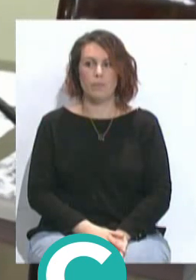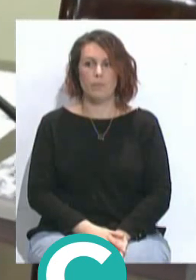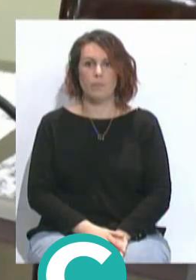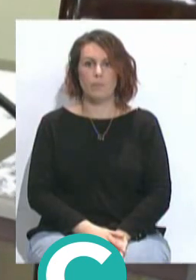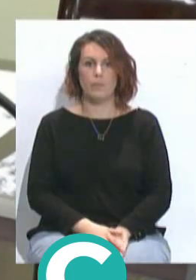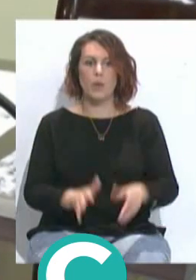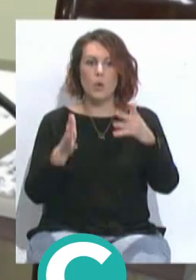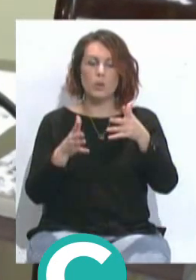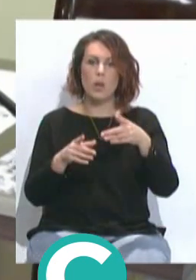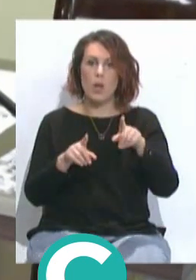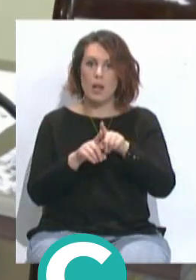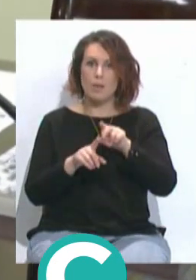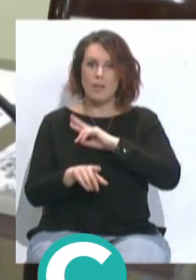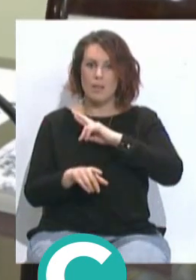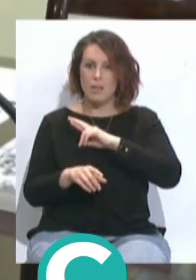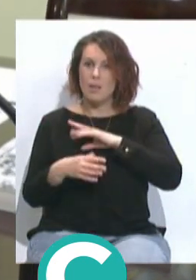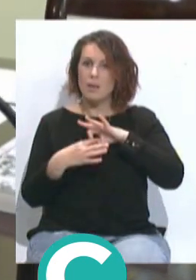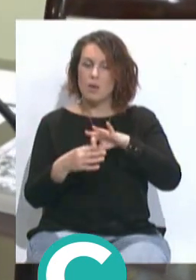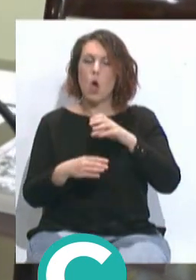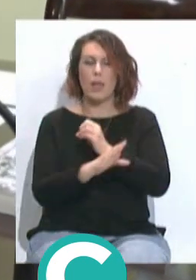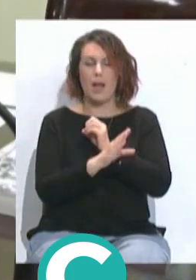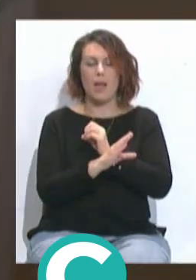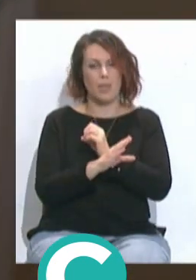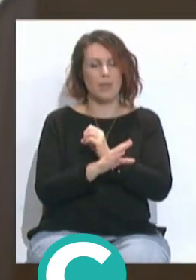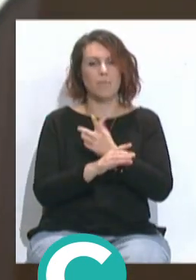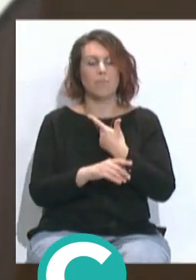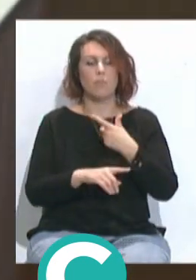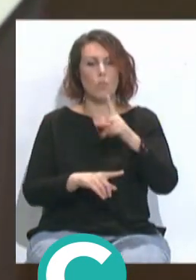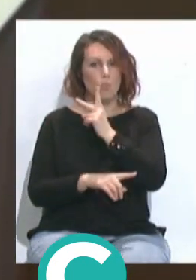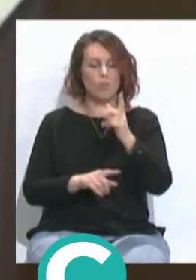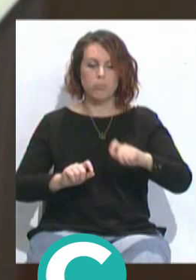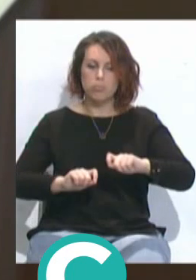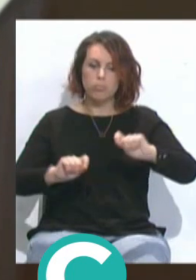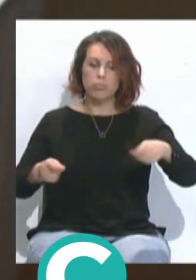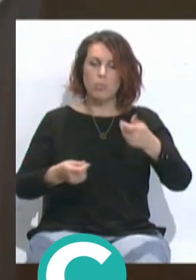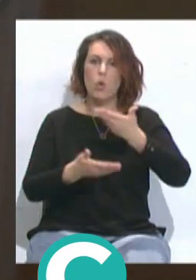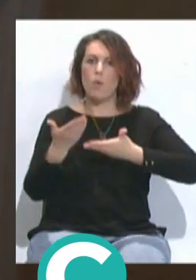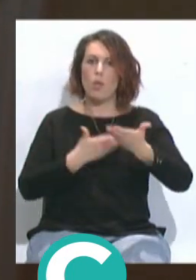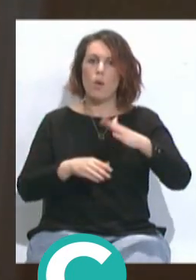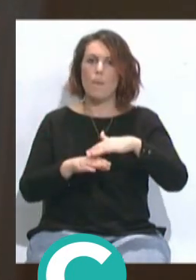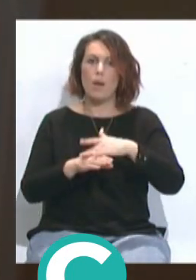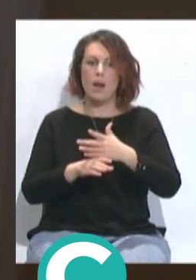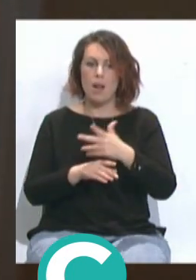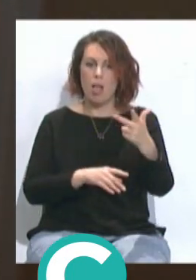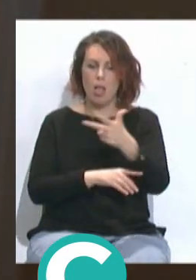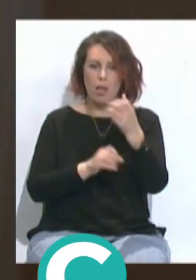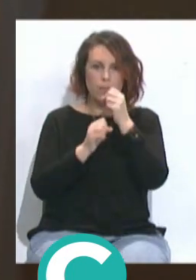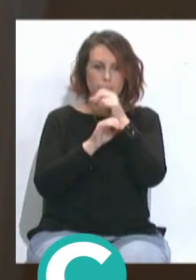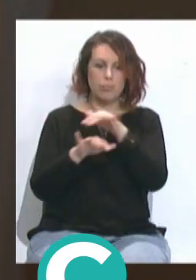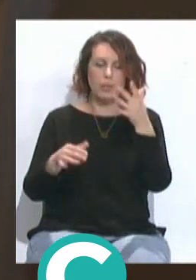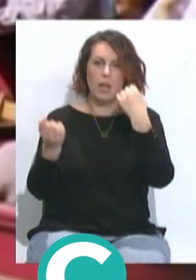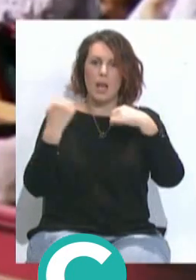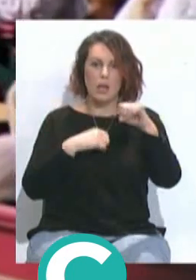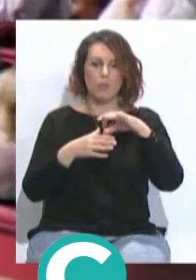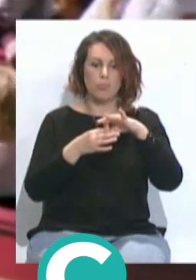El Consejo de Hermandades y Cofradías y Onda Cádiz Radiotelevisión han suscrito un acuerdo de colaboración para la cobertura y difusión de actos